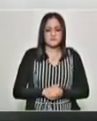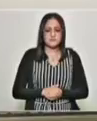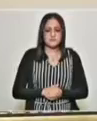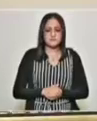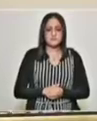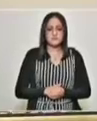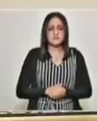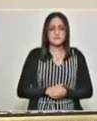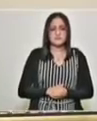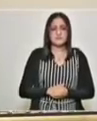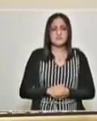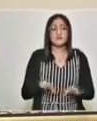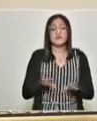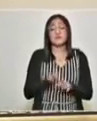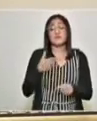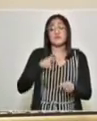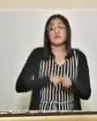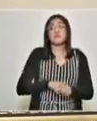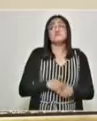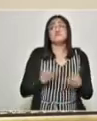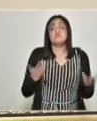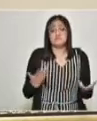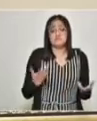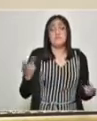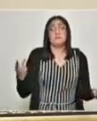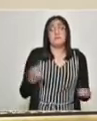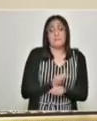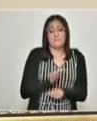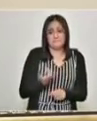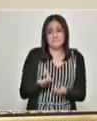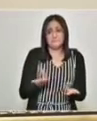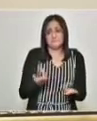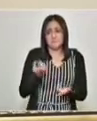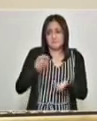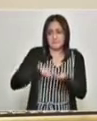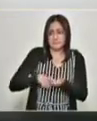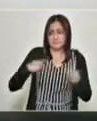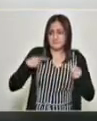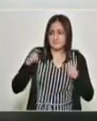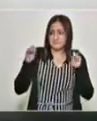¿Y cómo vamos a estar de hospitalizados en esa proyección?